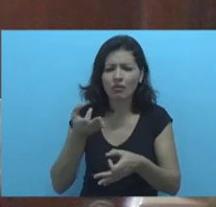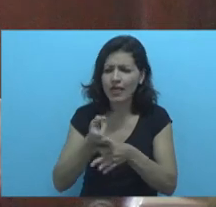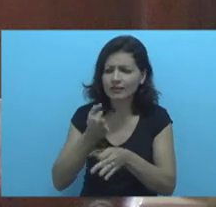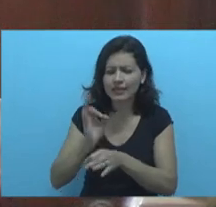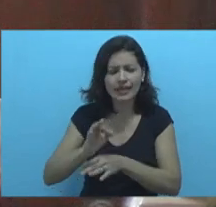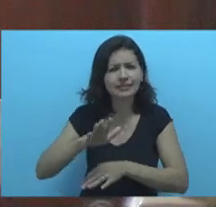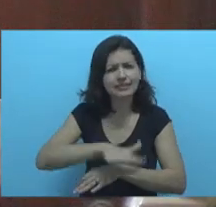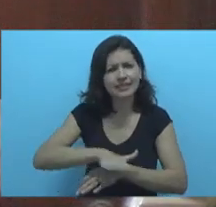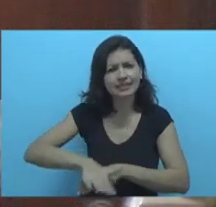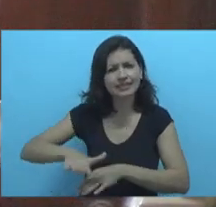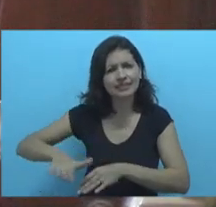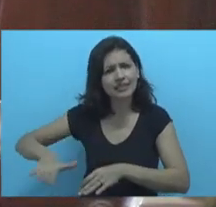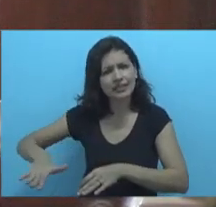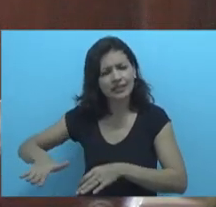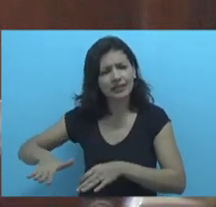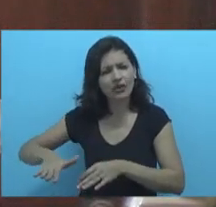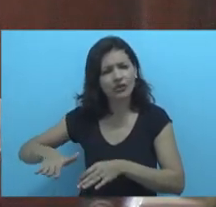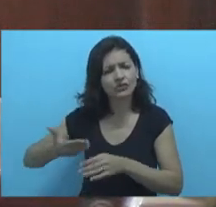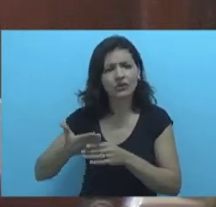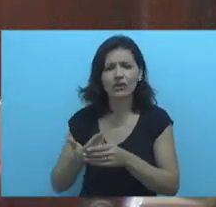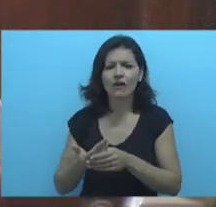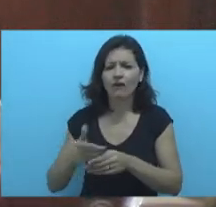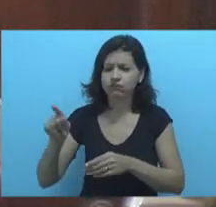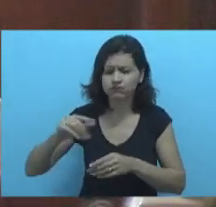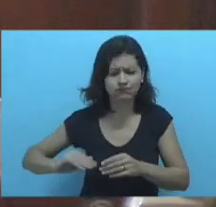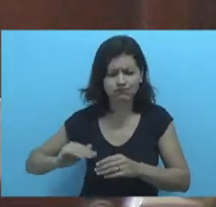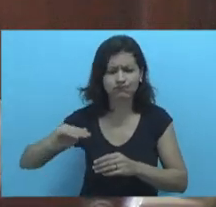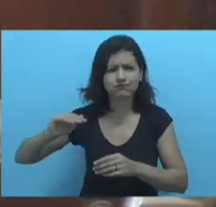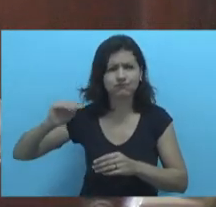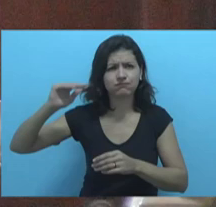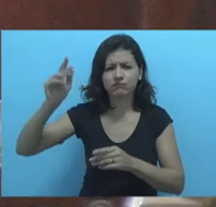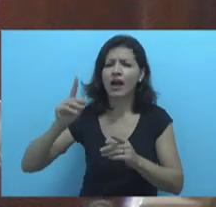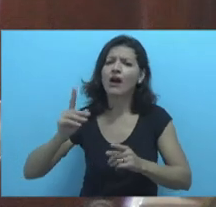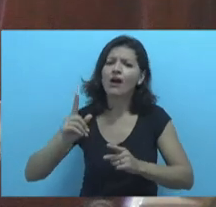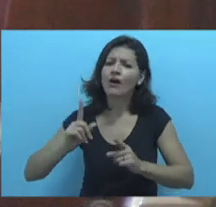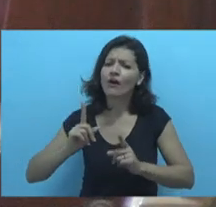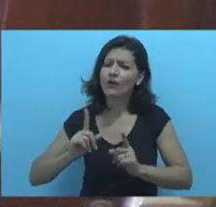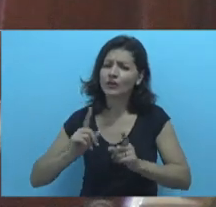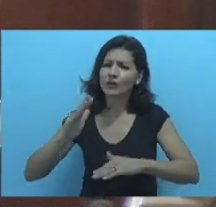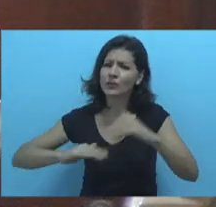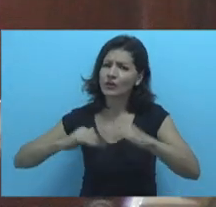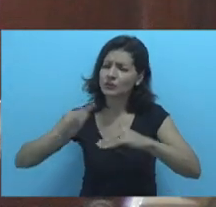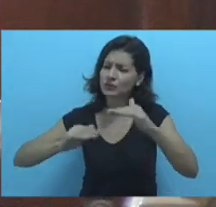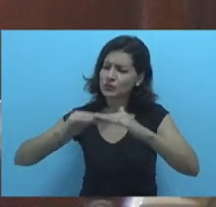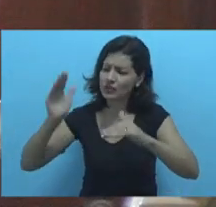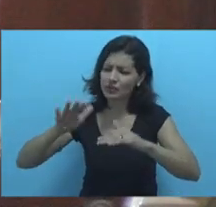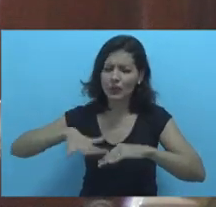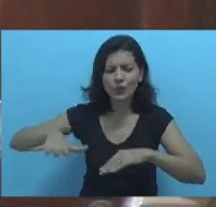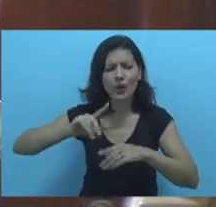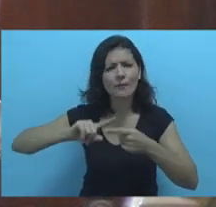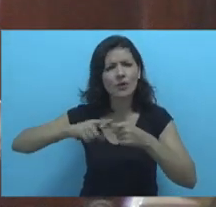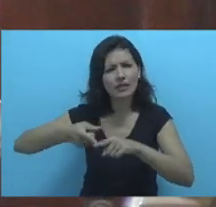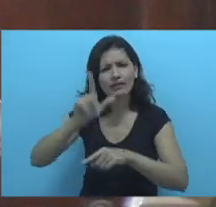y chicas, chiques que vienen detrás de él, puedan construir o seguir construyendo desde el socialismo un lugar para que la